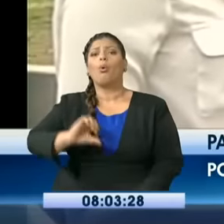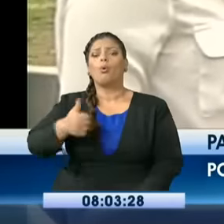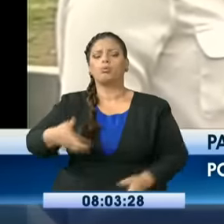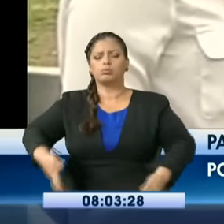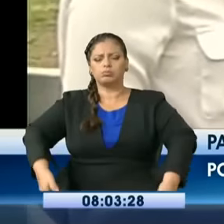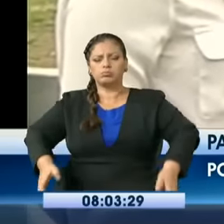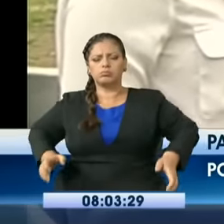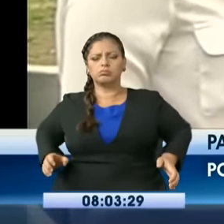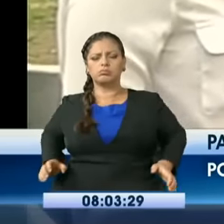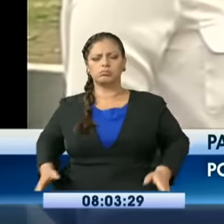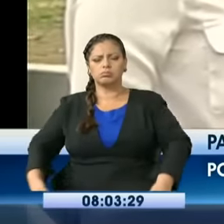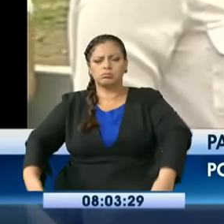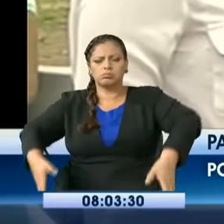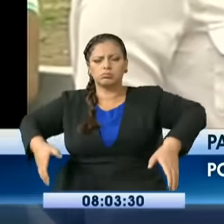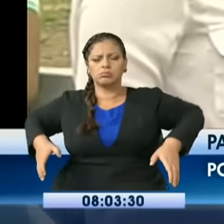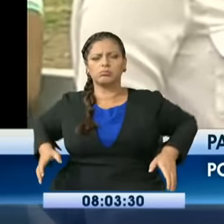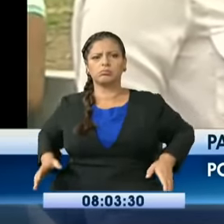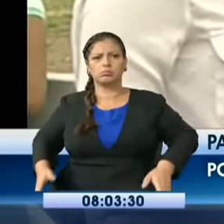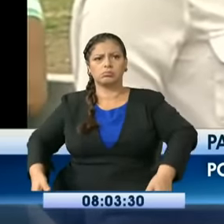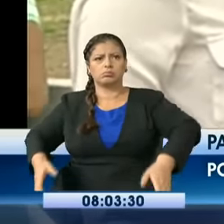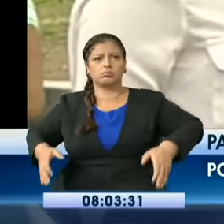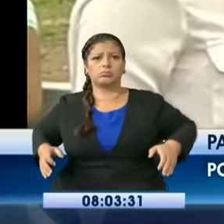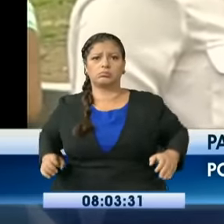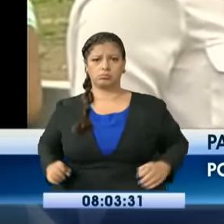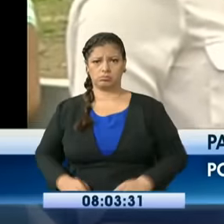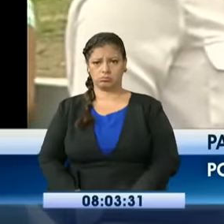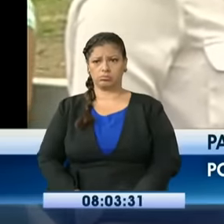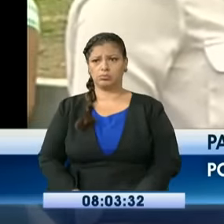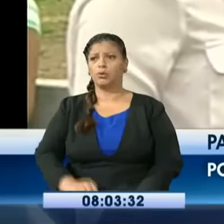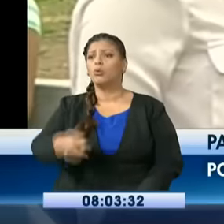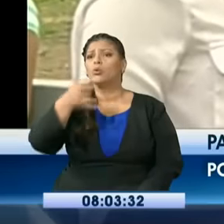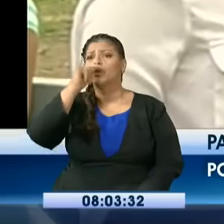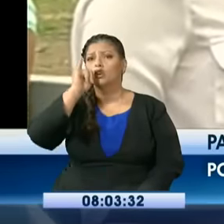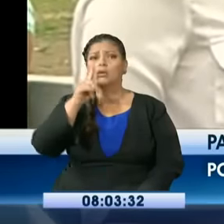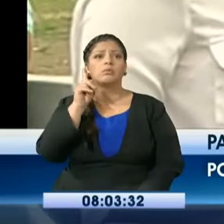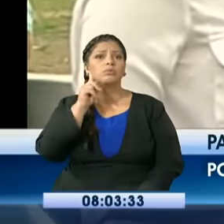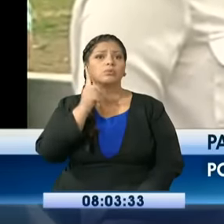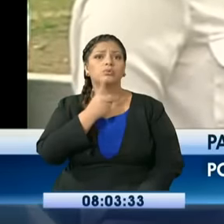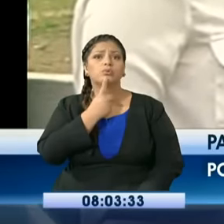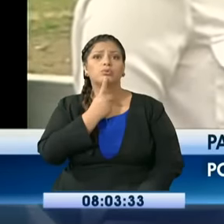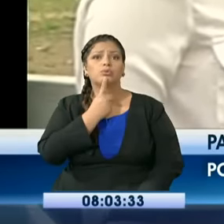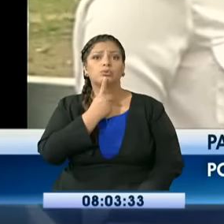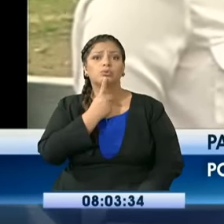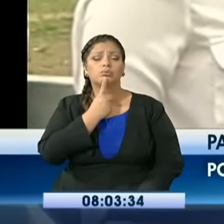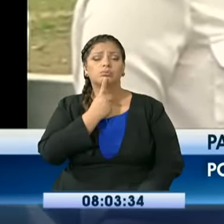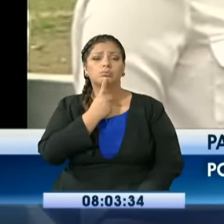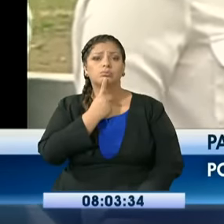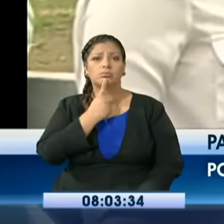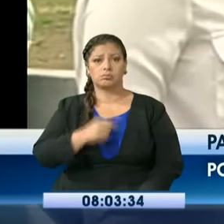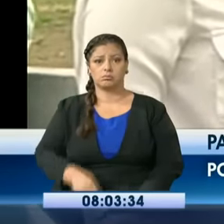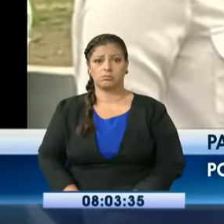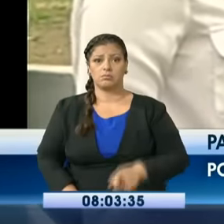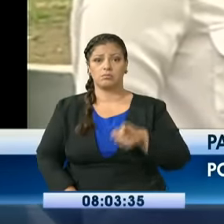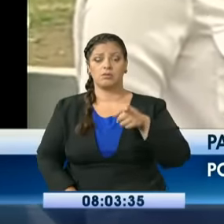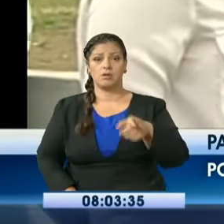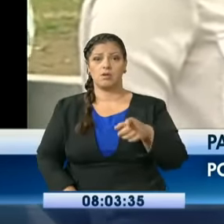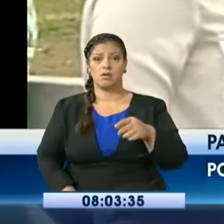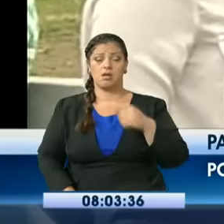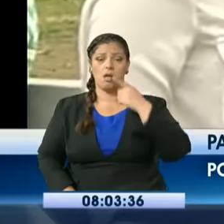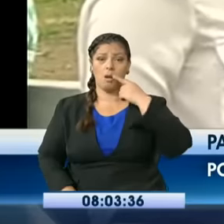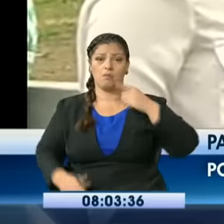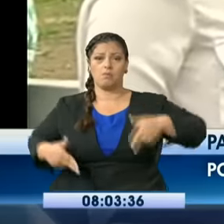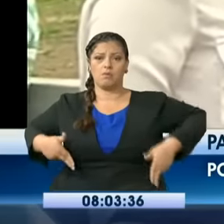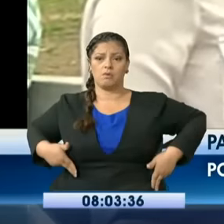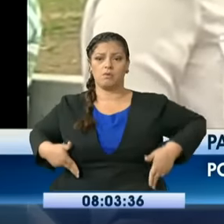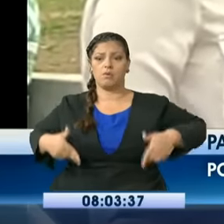los niños no oía y no hablaba. Y el señor le supo manifestar, el guardia de ahí de la garita le supo manifestar